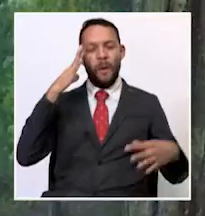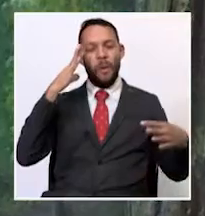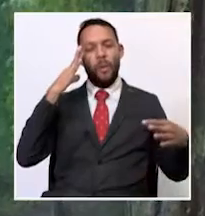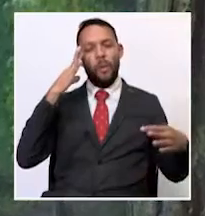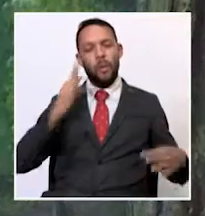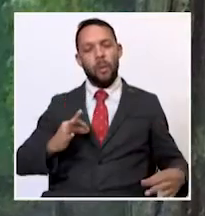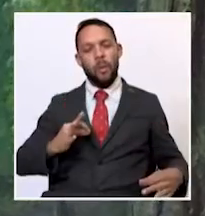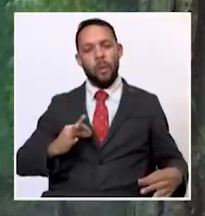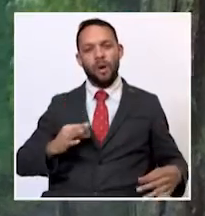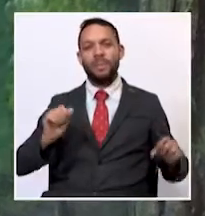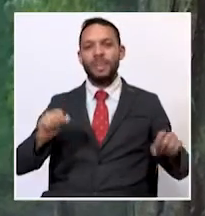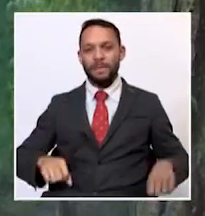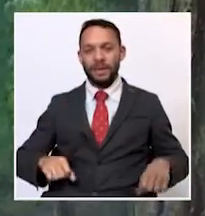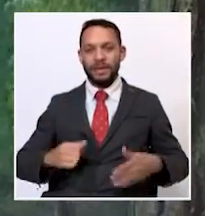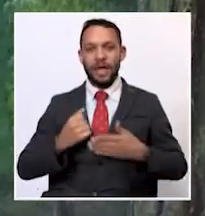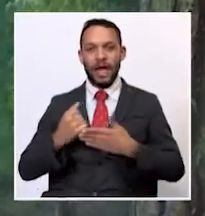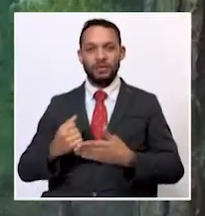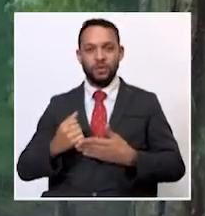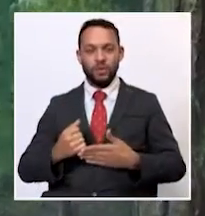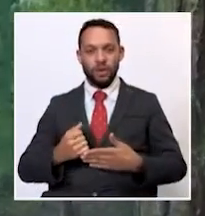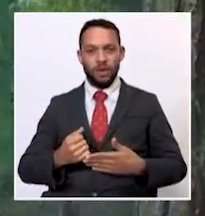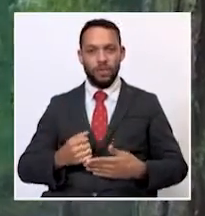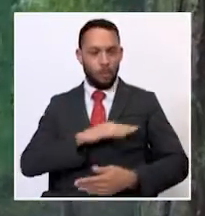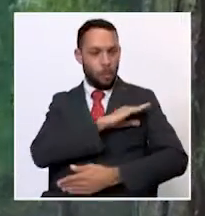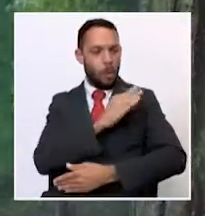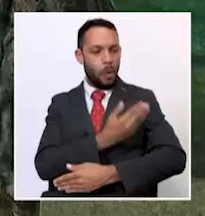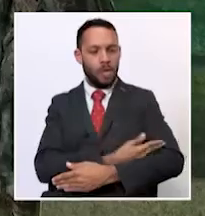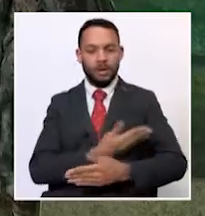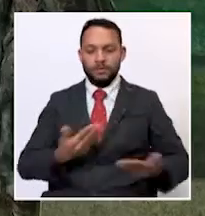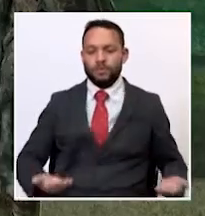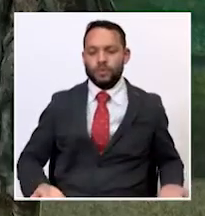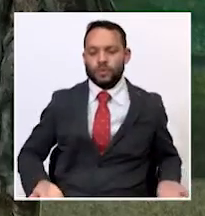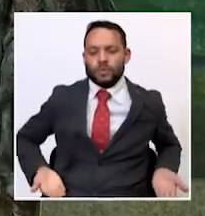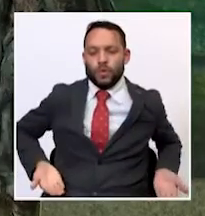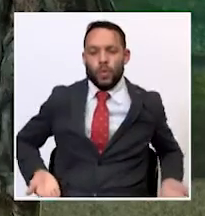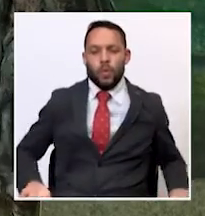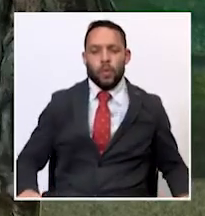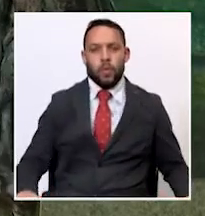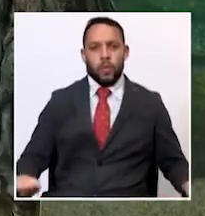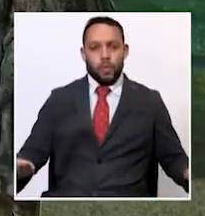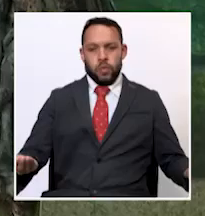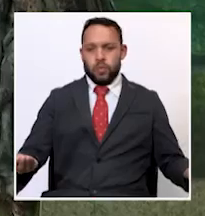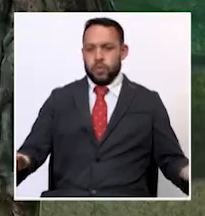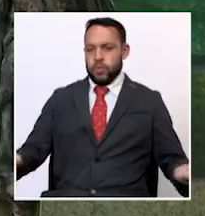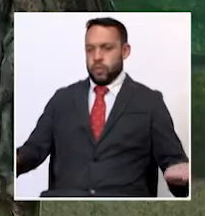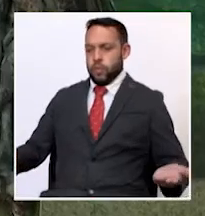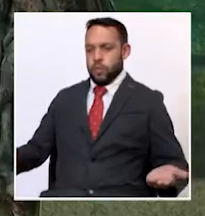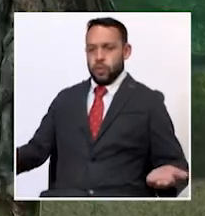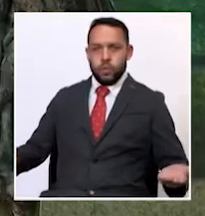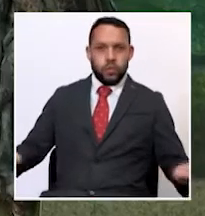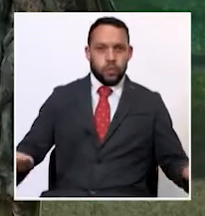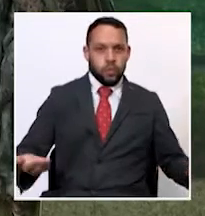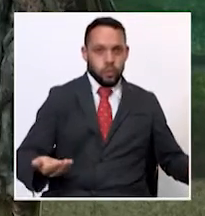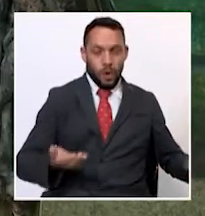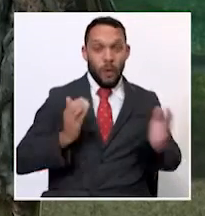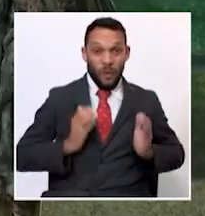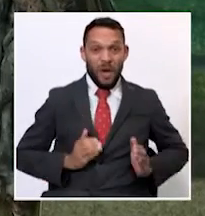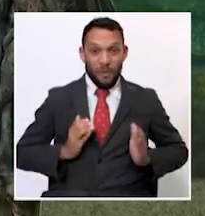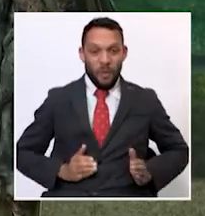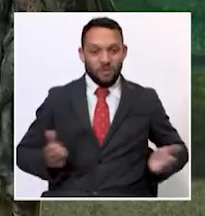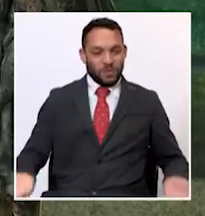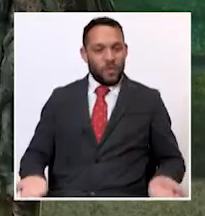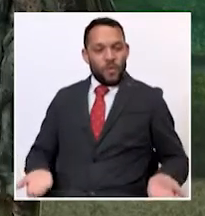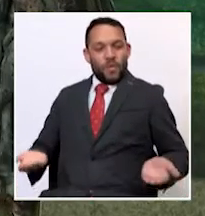del agua, movimientos muy orgánicos, movimientos coordinados, todos basados en unas terapias